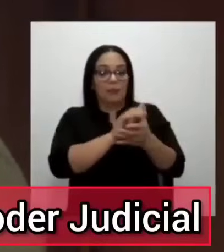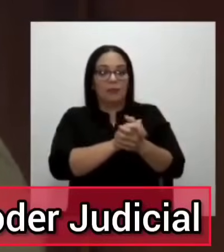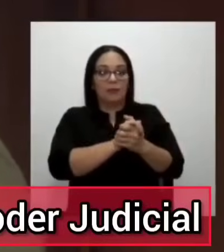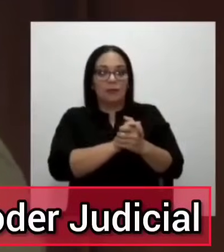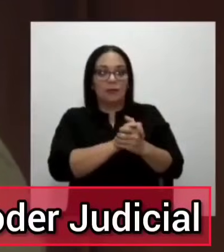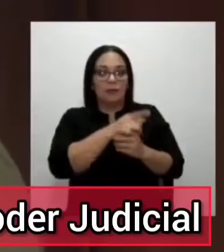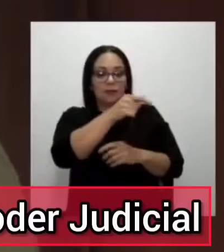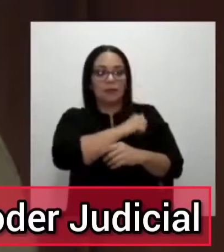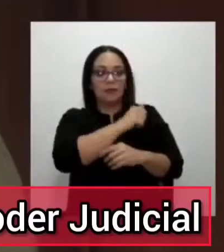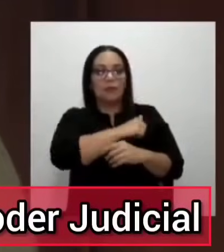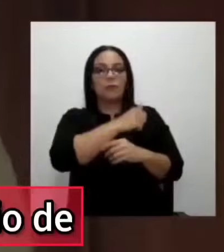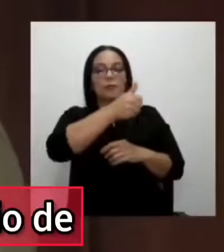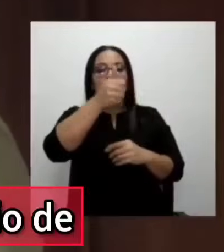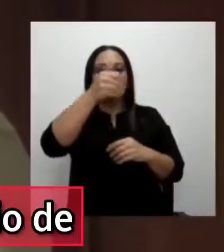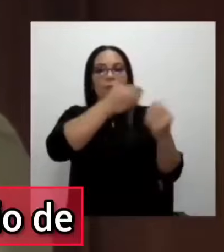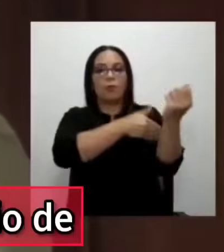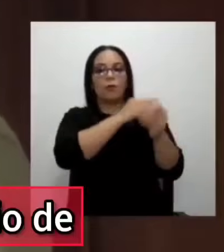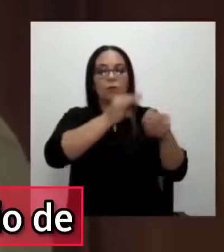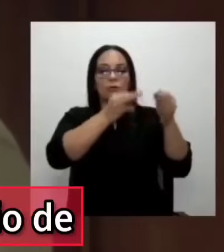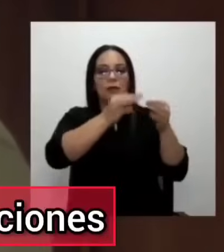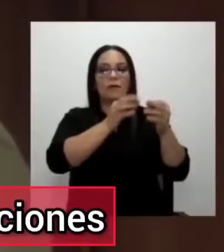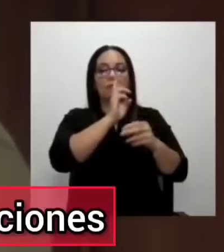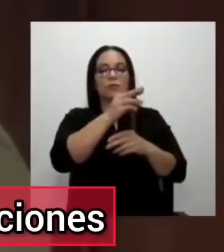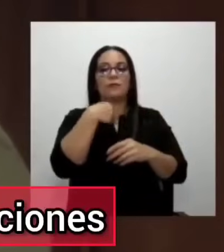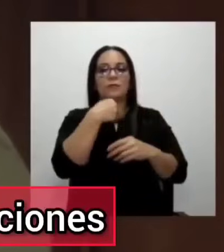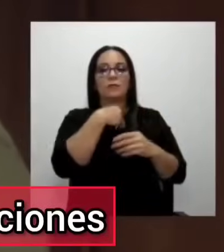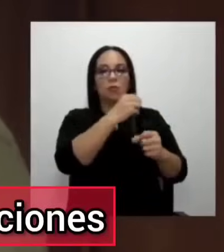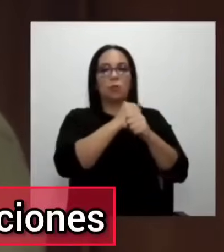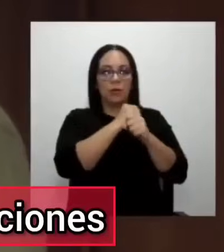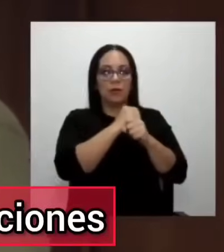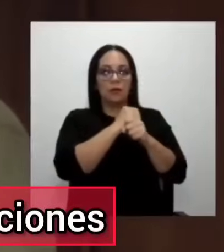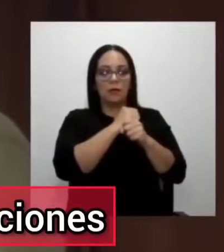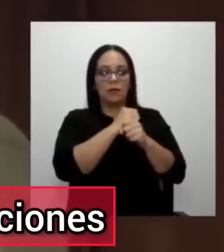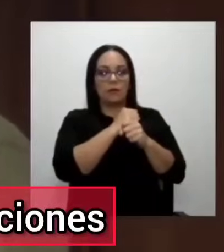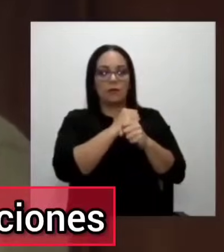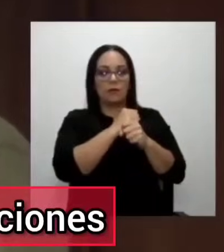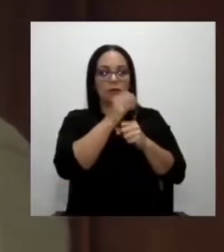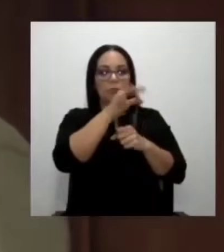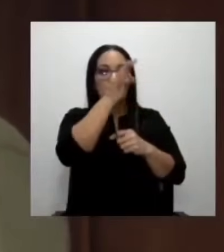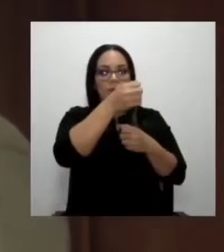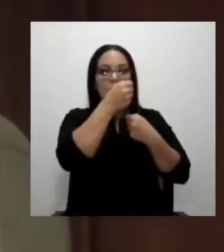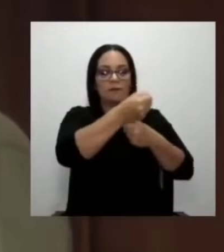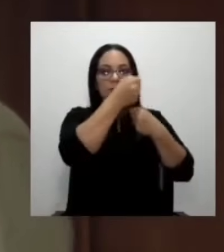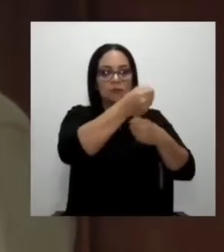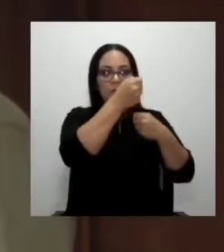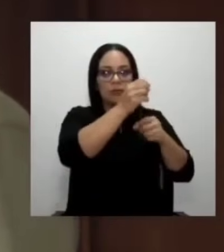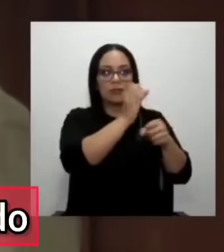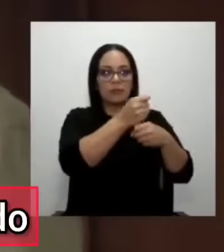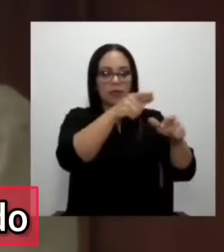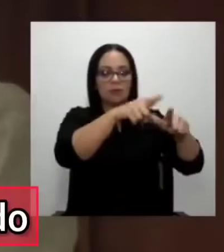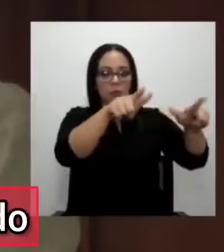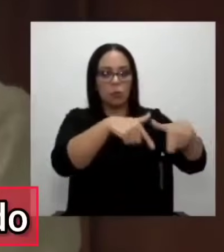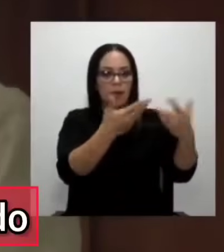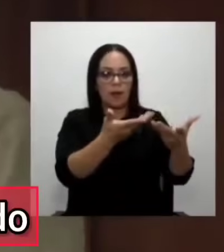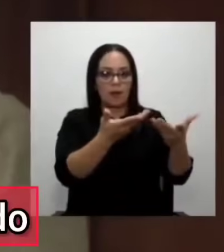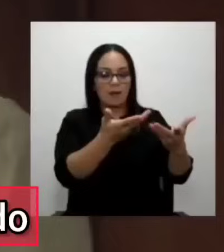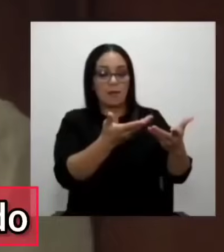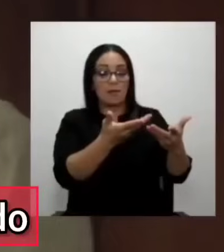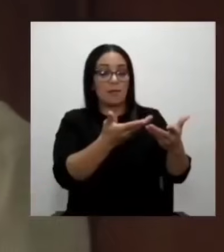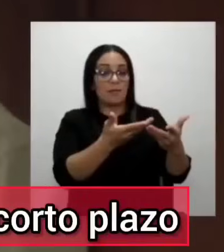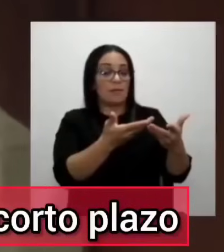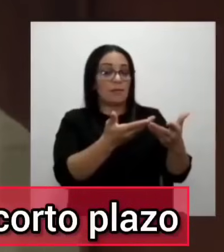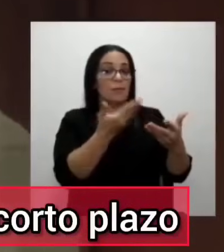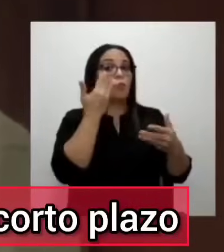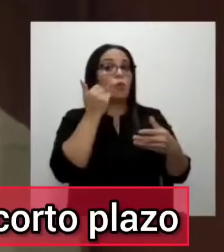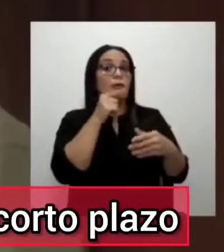actitud de las autoridades del Poder Judicial y la respuesta también del Ministerio de Seguridad en las próximas manifestaciones que se hagan en esa zona, debido a que también, pues, entendiendo